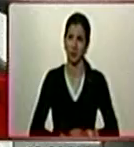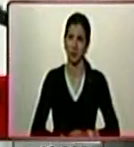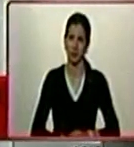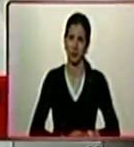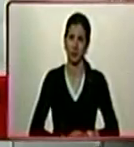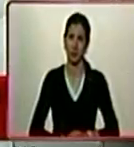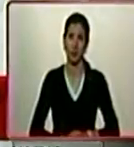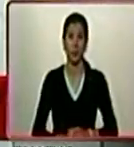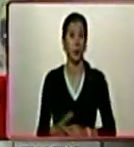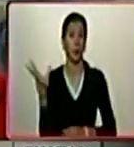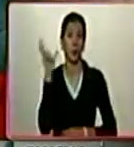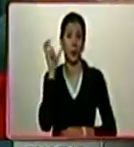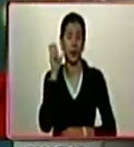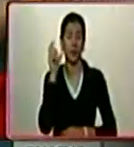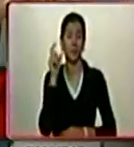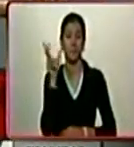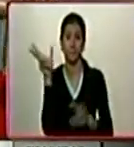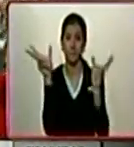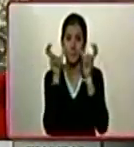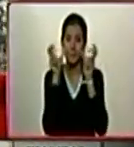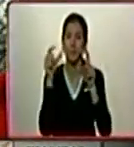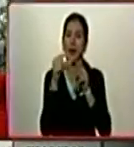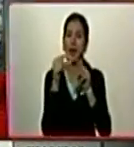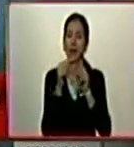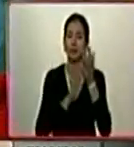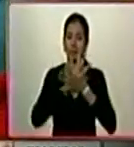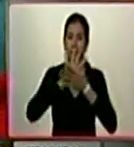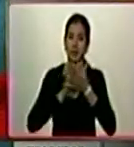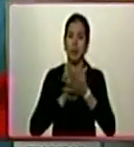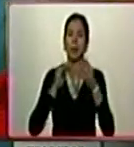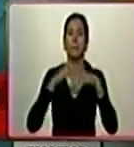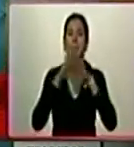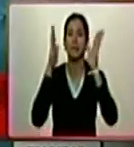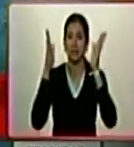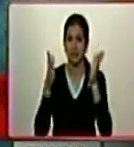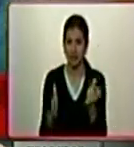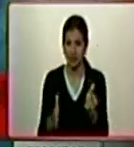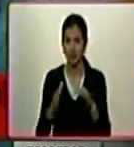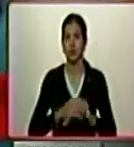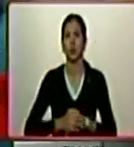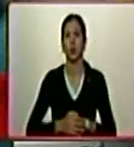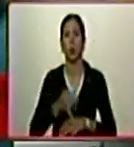Bien, ustedes han escuchado las palabras del ministro de Interior y Justicia y Paz, el mayor general Gustavo González.